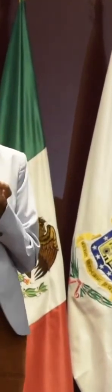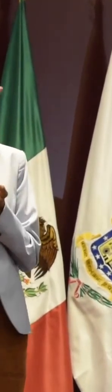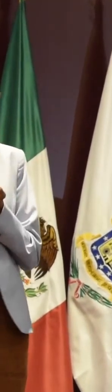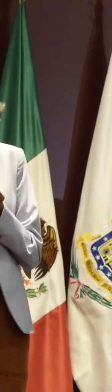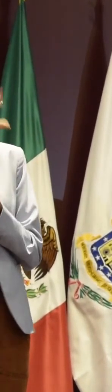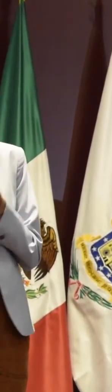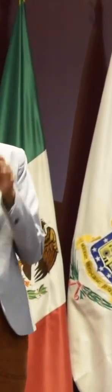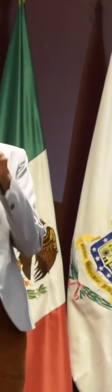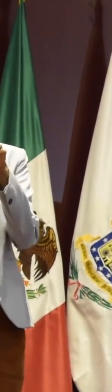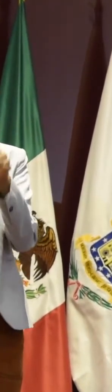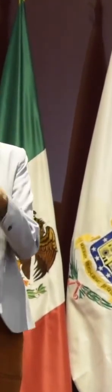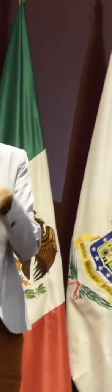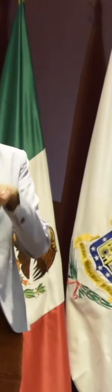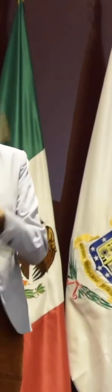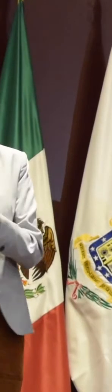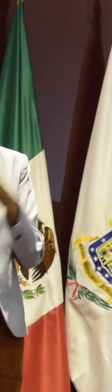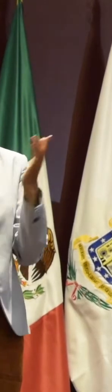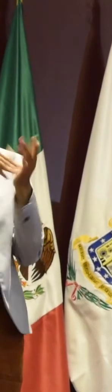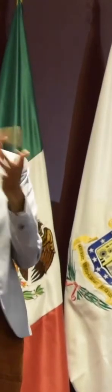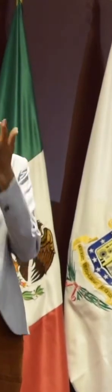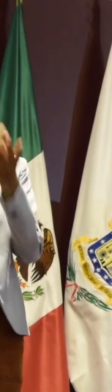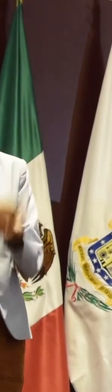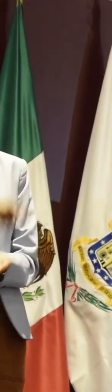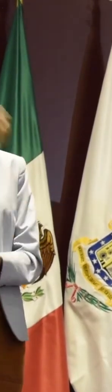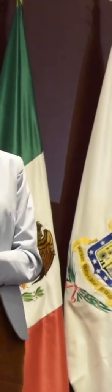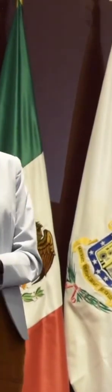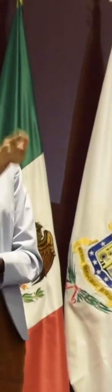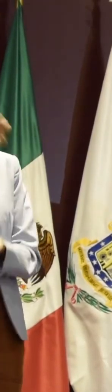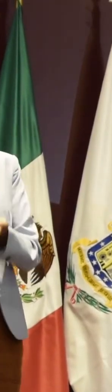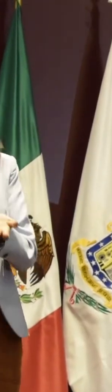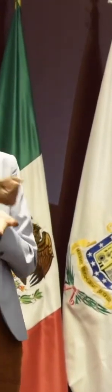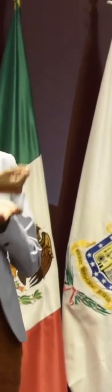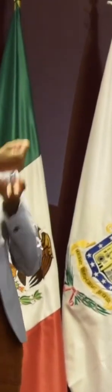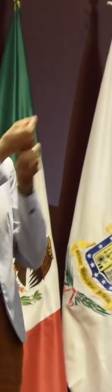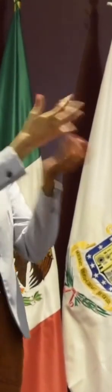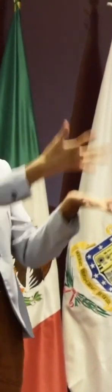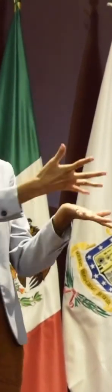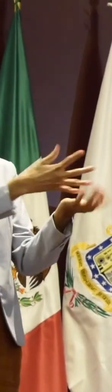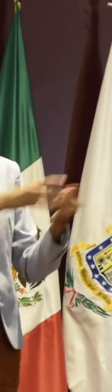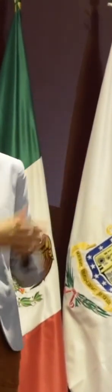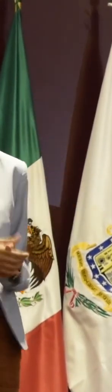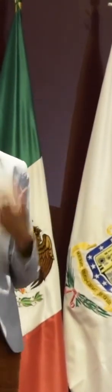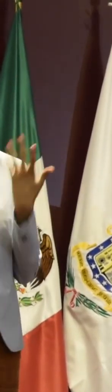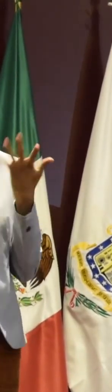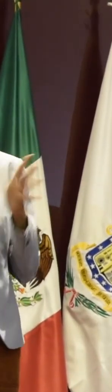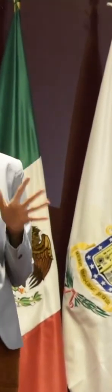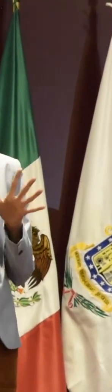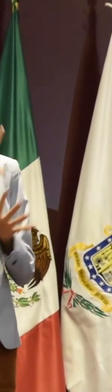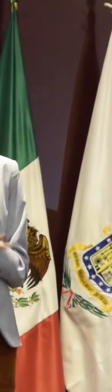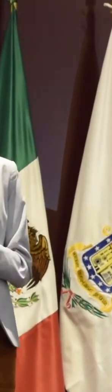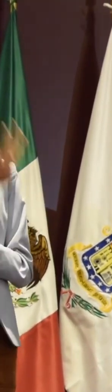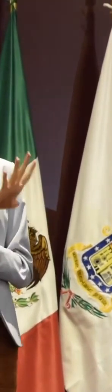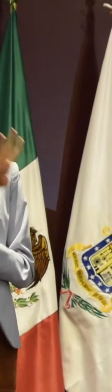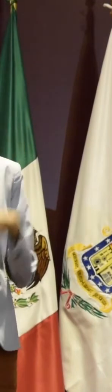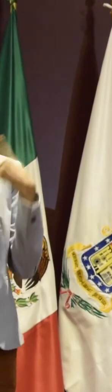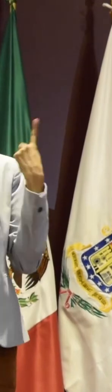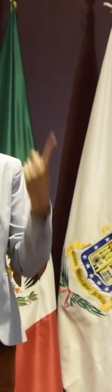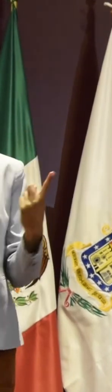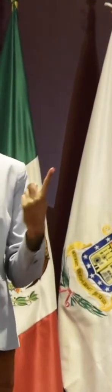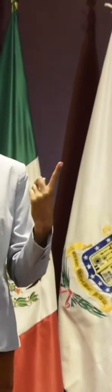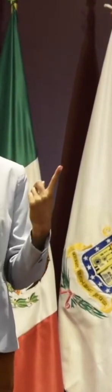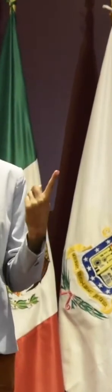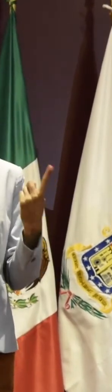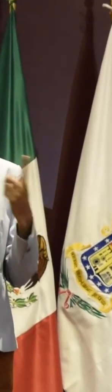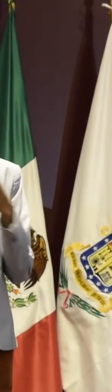orgánico más de 5.000 toneladas. Es decir, entregaremos prácticamente 4-1